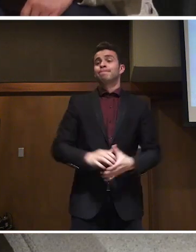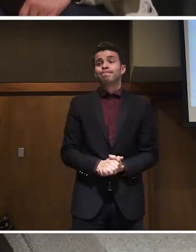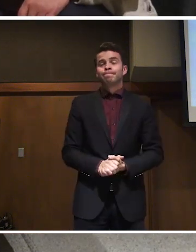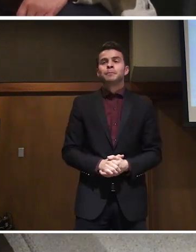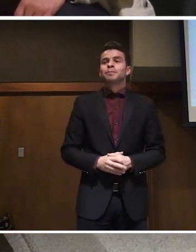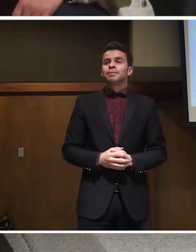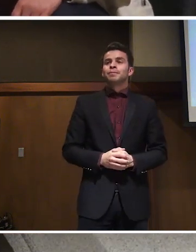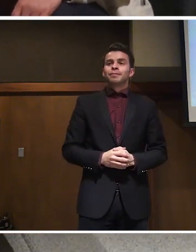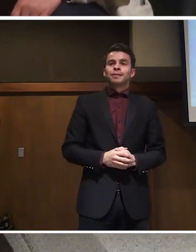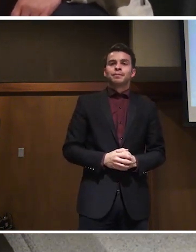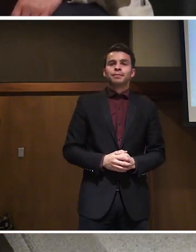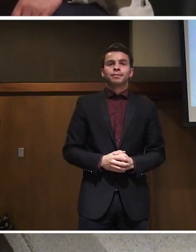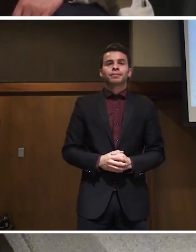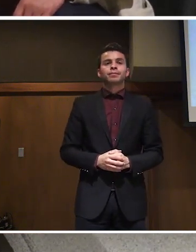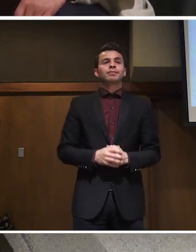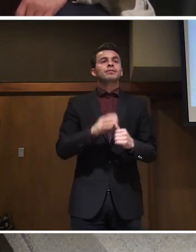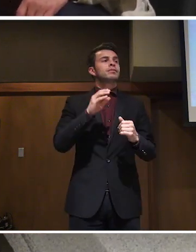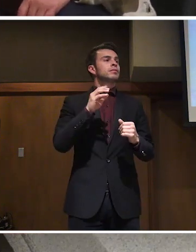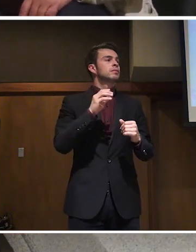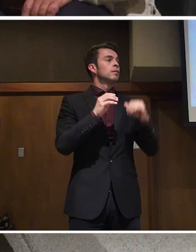Bueno, vamos con Omar y por último Daisy.